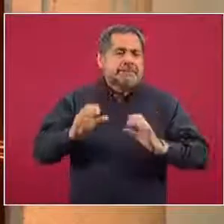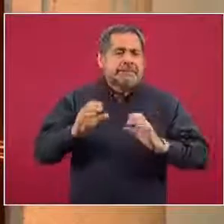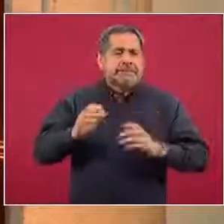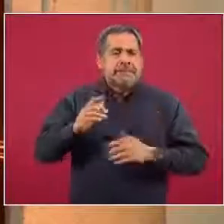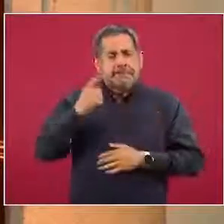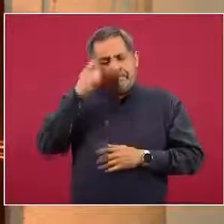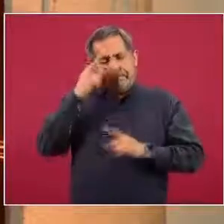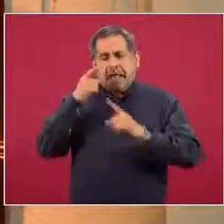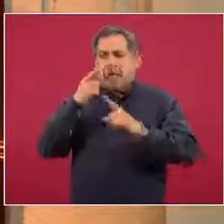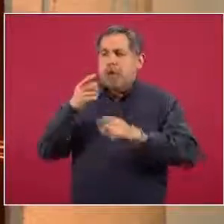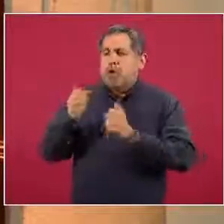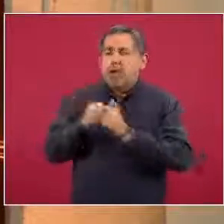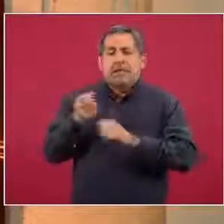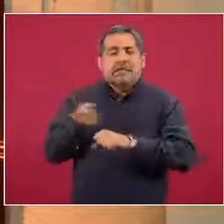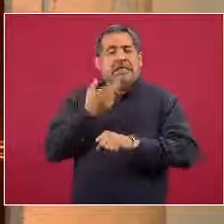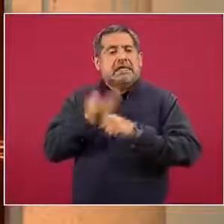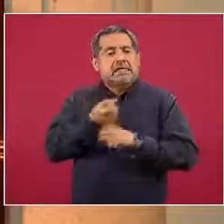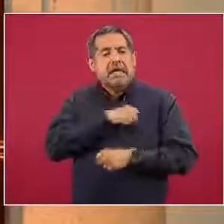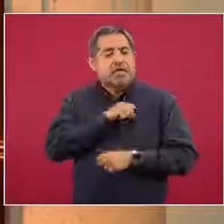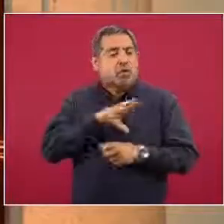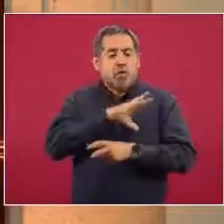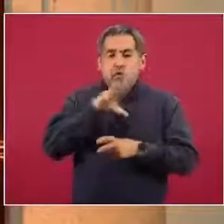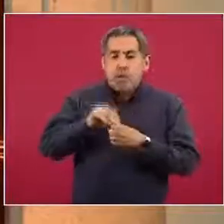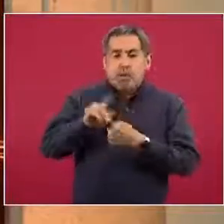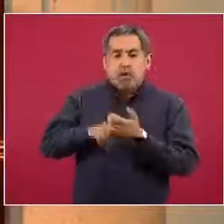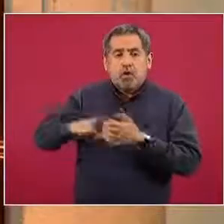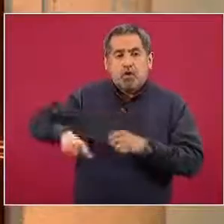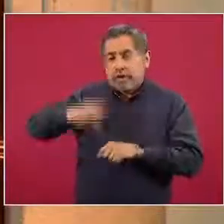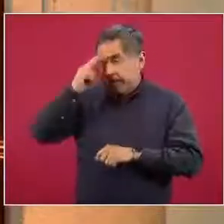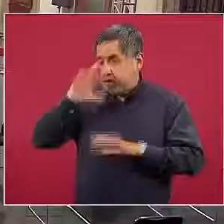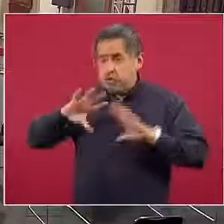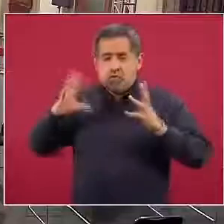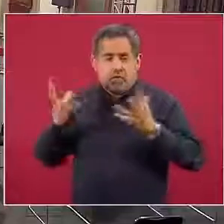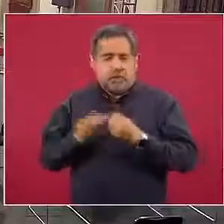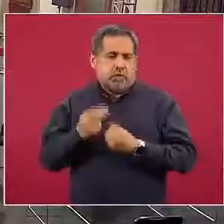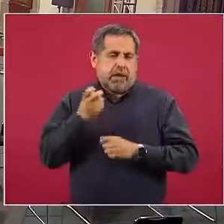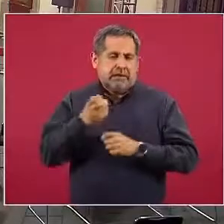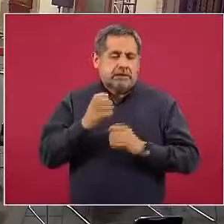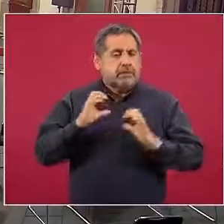y desde la Secretaría de Salud, sino desde todo el gobierno mexicano. Entonces,